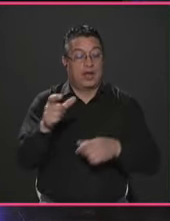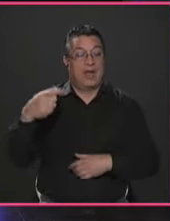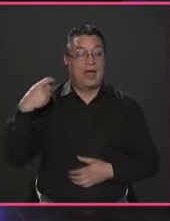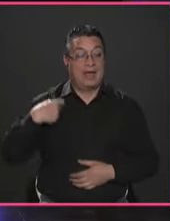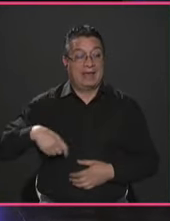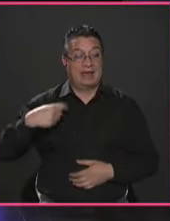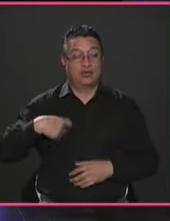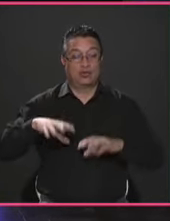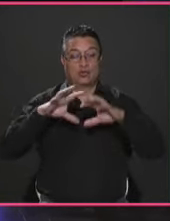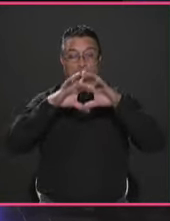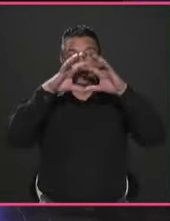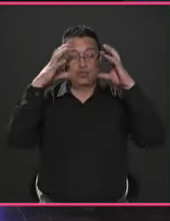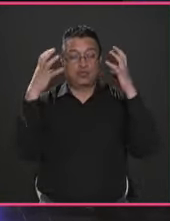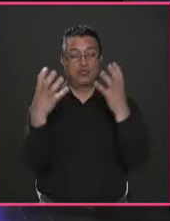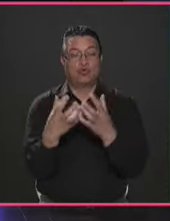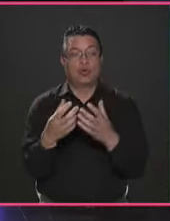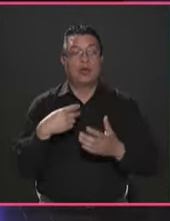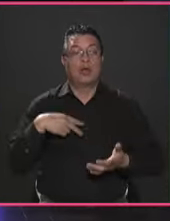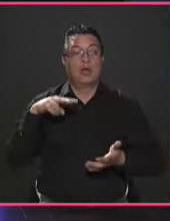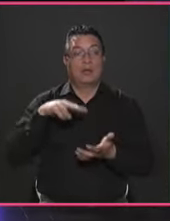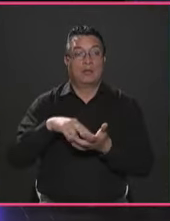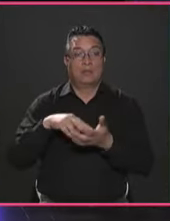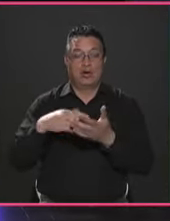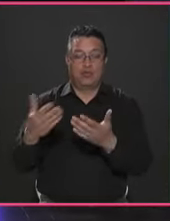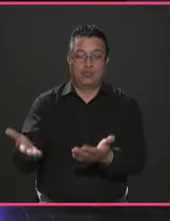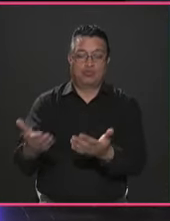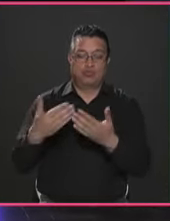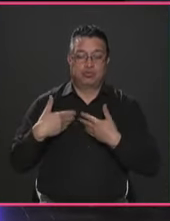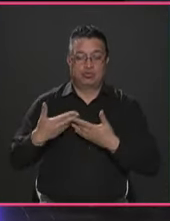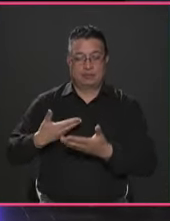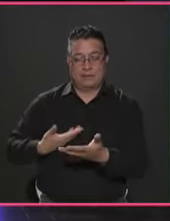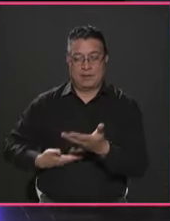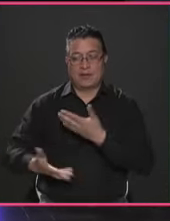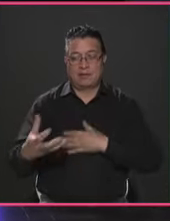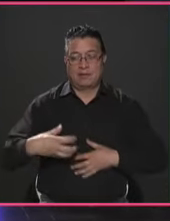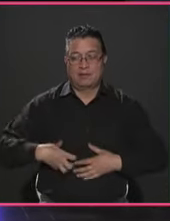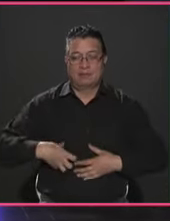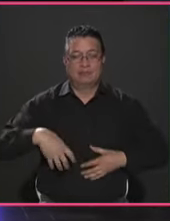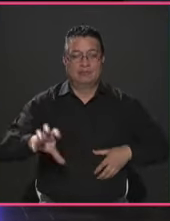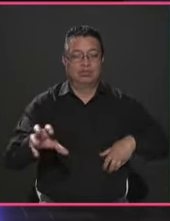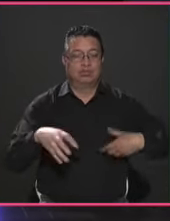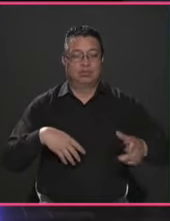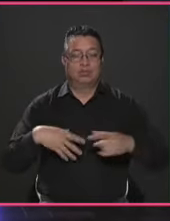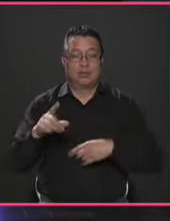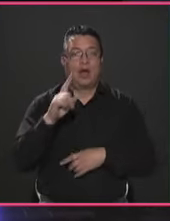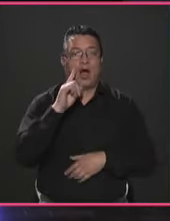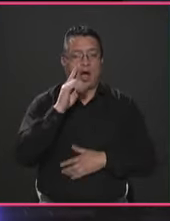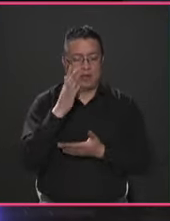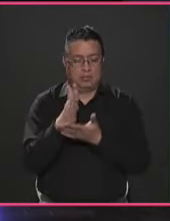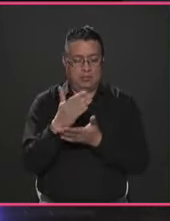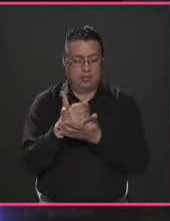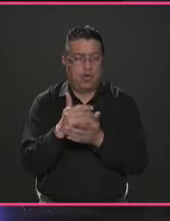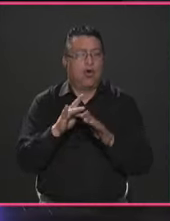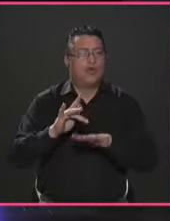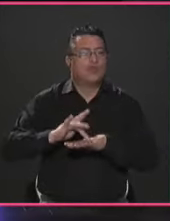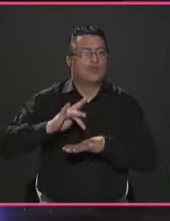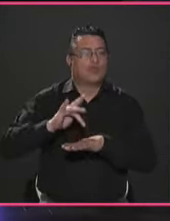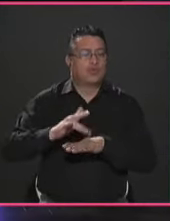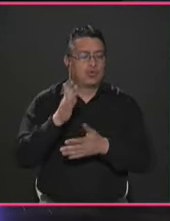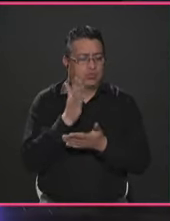personas alrededor del mundo que esperan un órgano para la transplante hay criterios muy estrictos para que